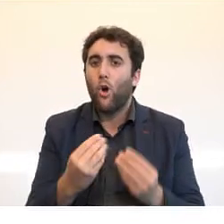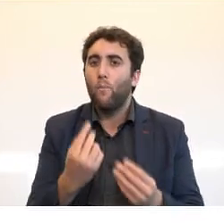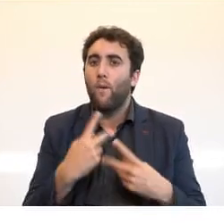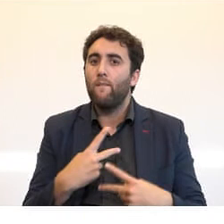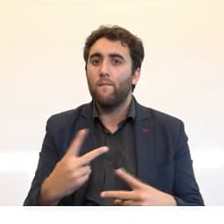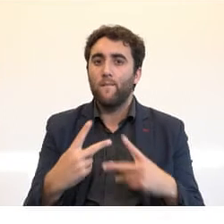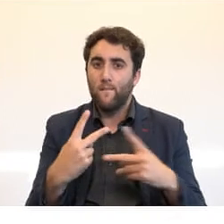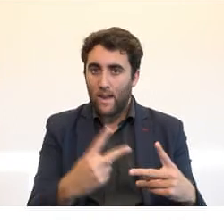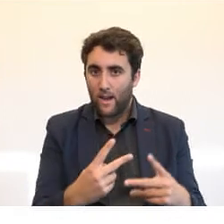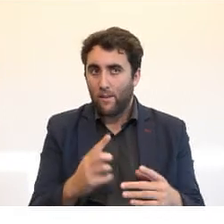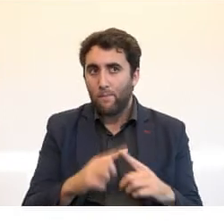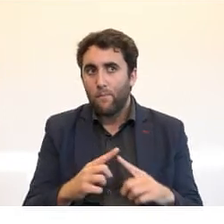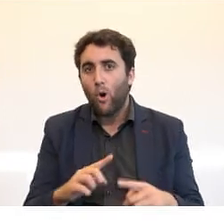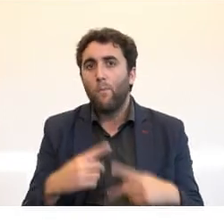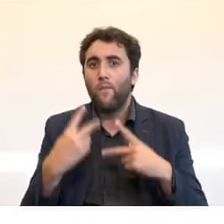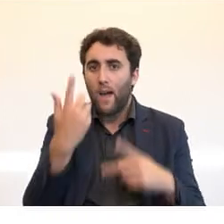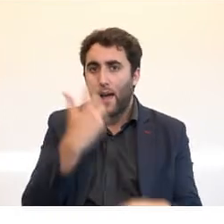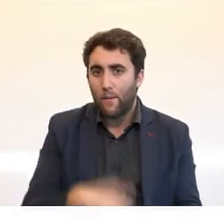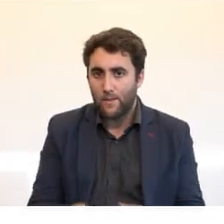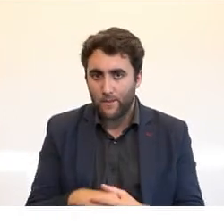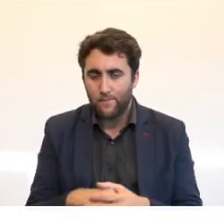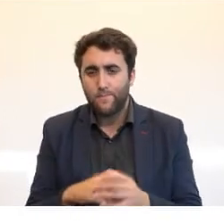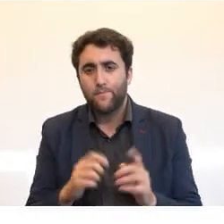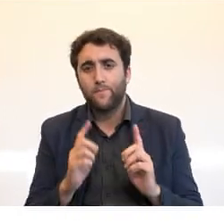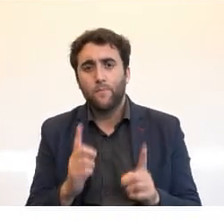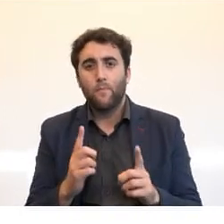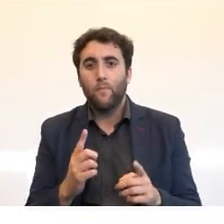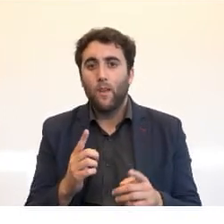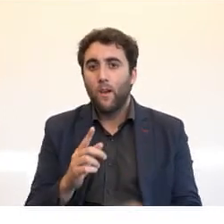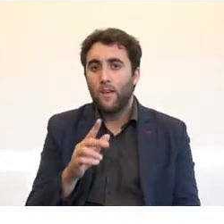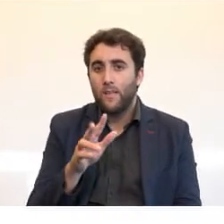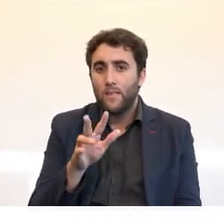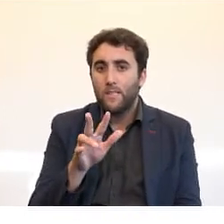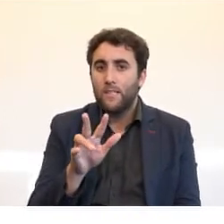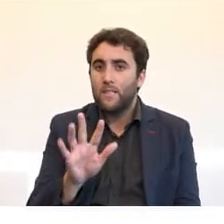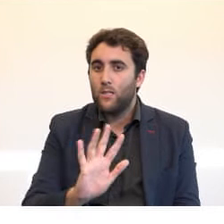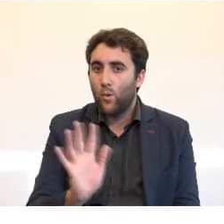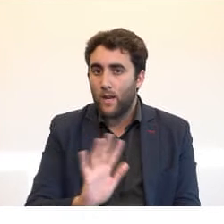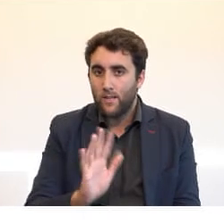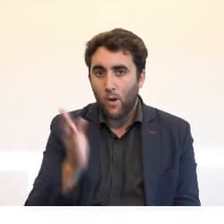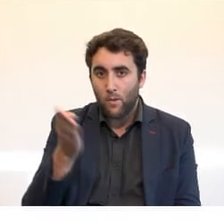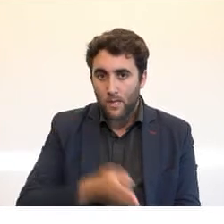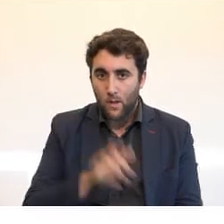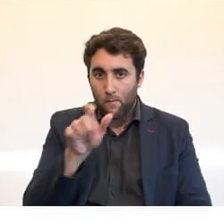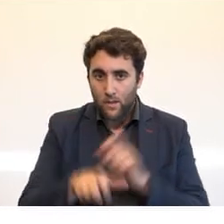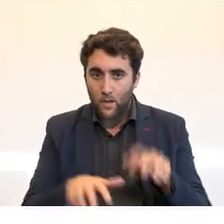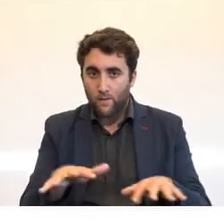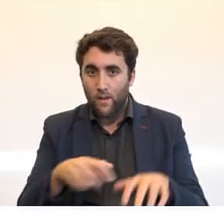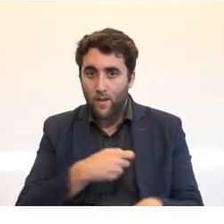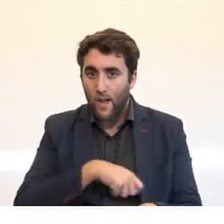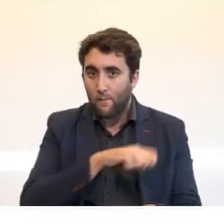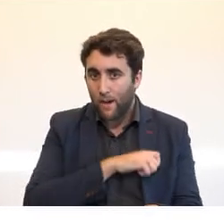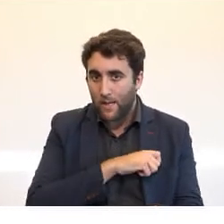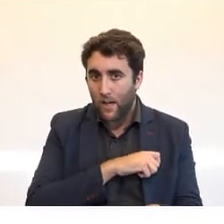vamos a hablar ahora enseguida de ese viaje al otro. Resulta que el 55% de los españoles escoge